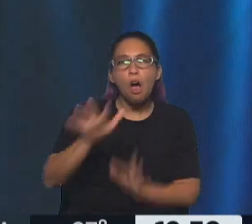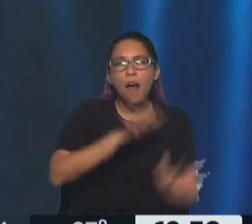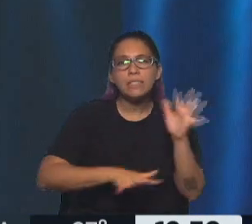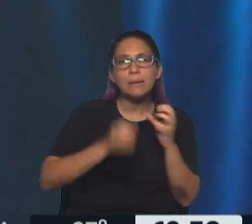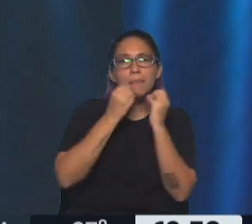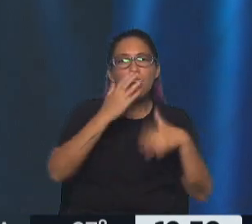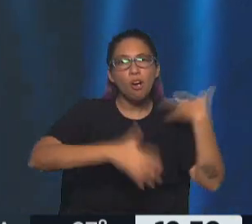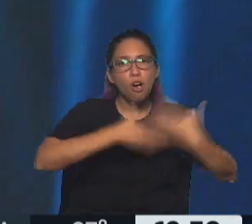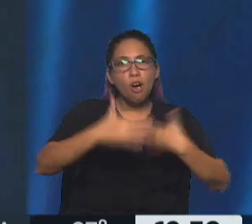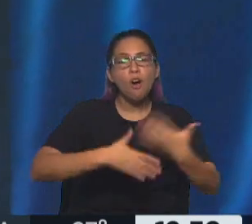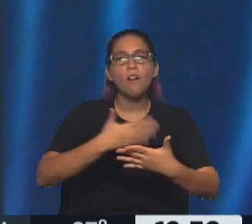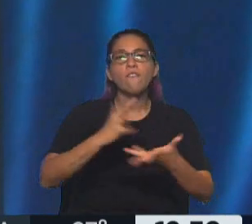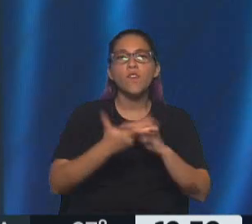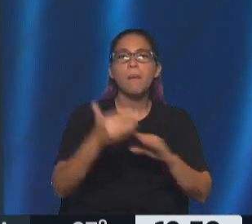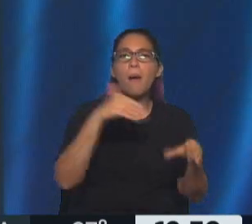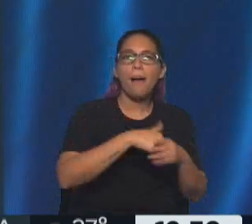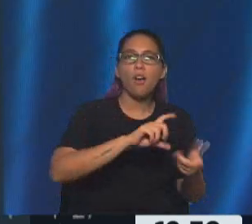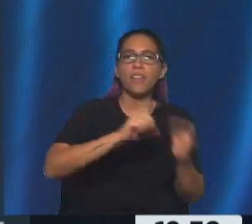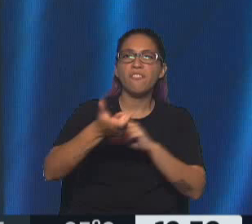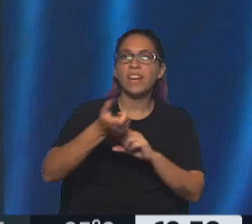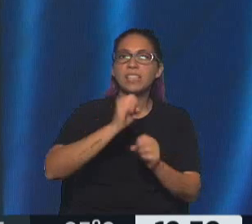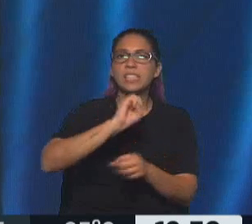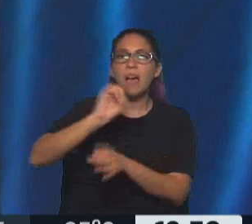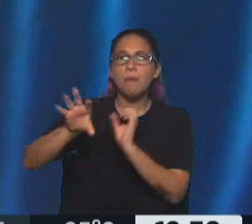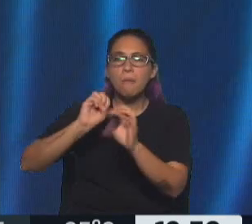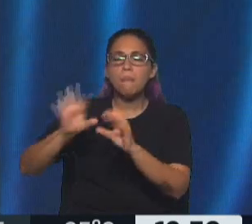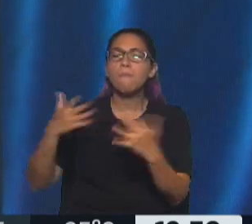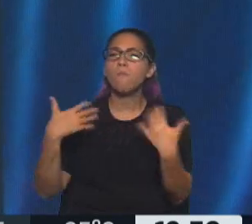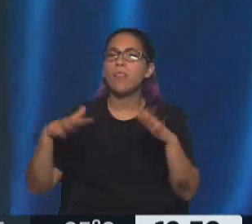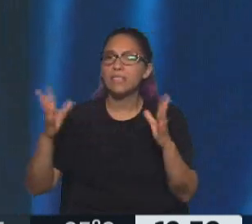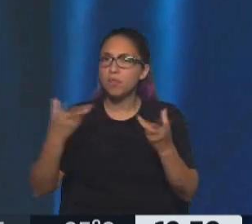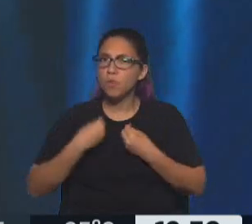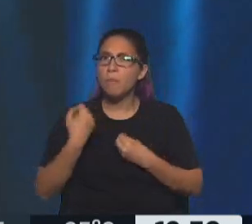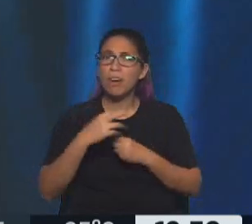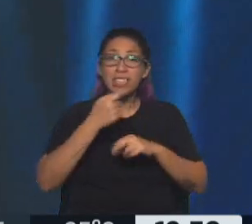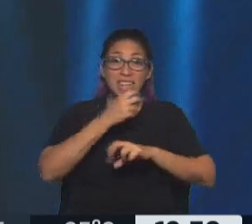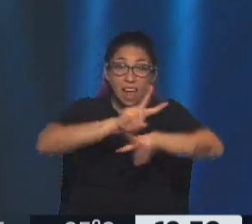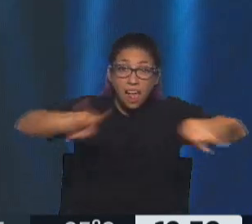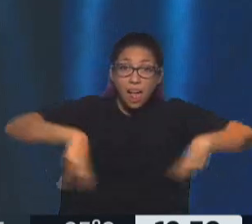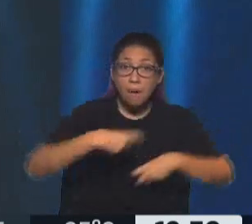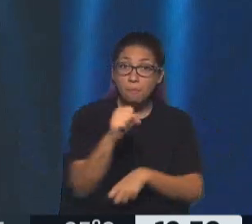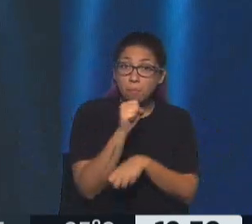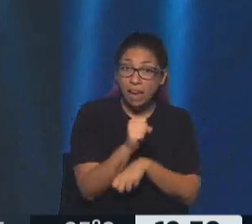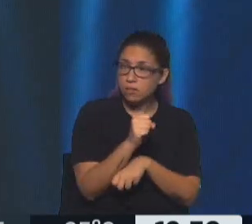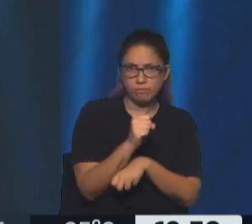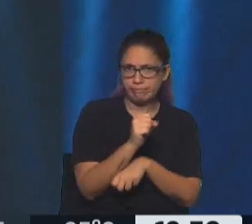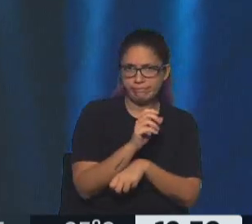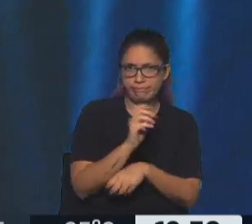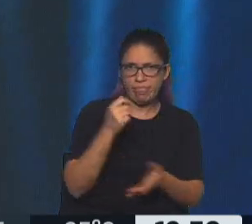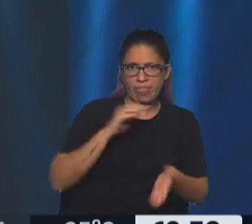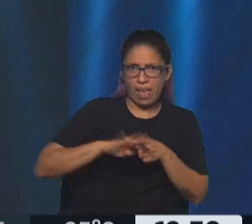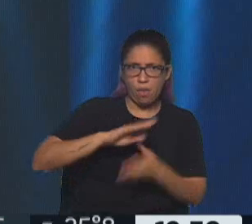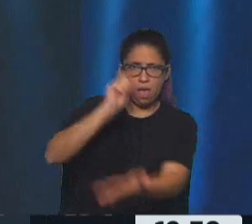mejor las transferencias del Banco Central al Tesoro, pero solamente juntando pesos no pagamos la deuda, haciendo el ajuste local no